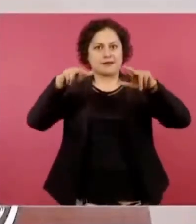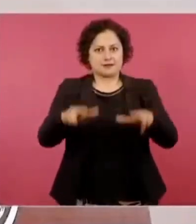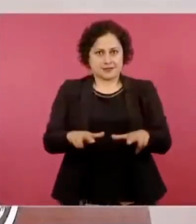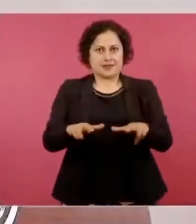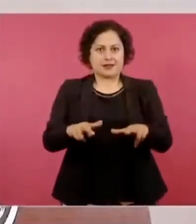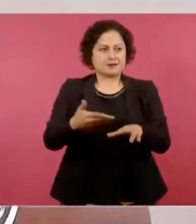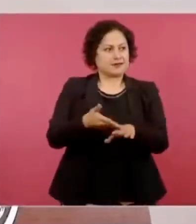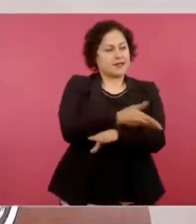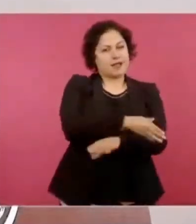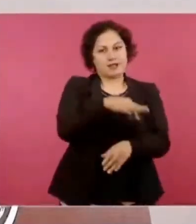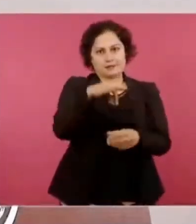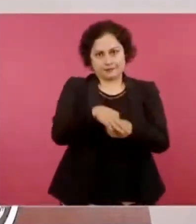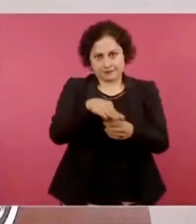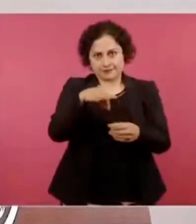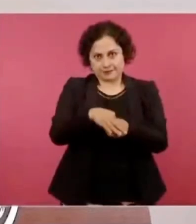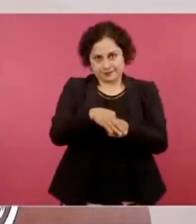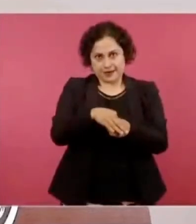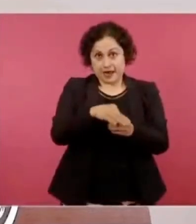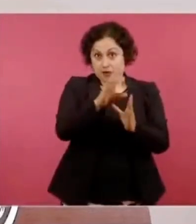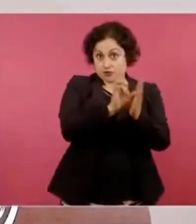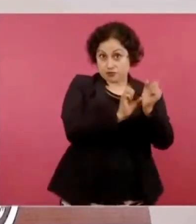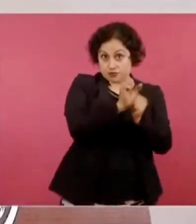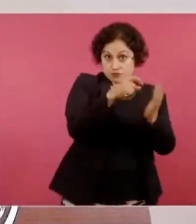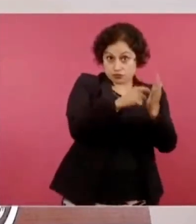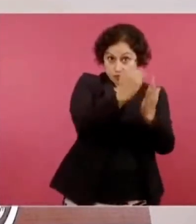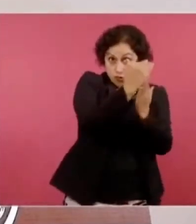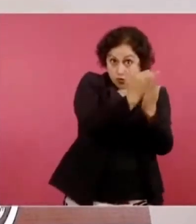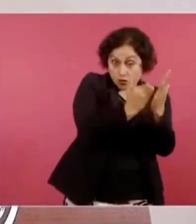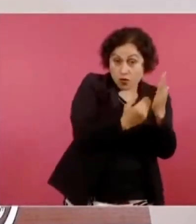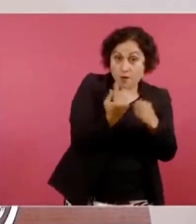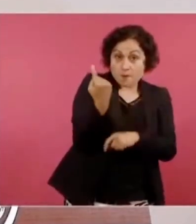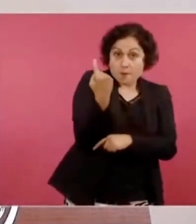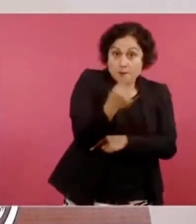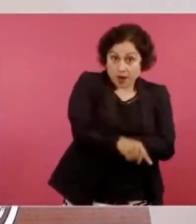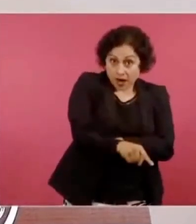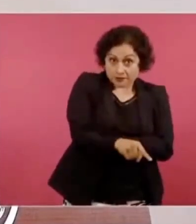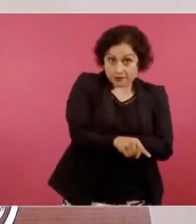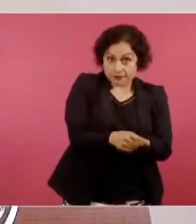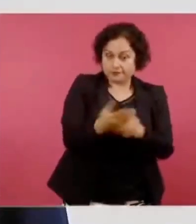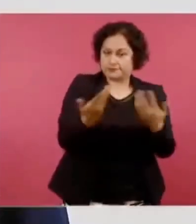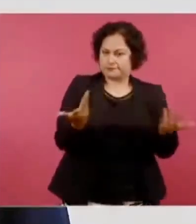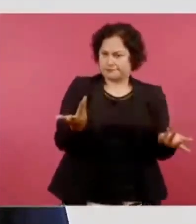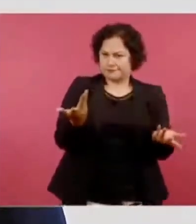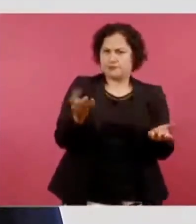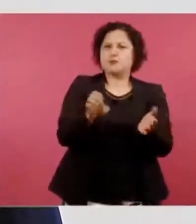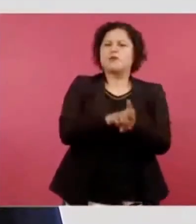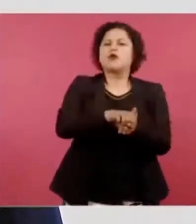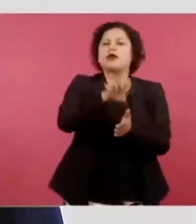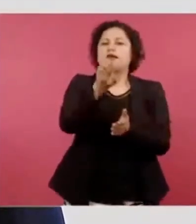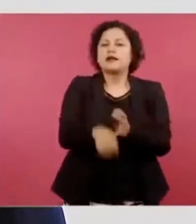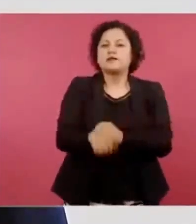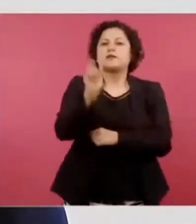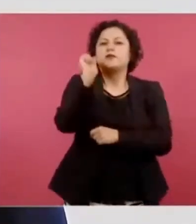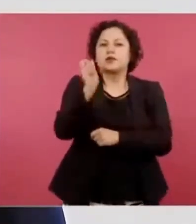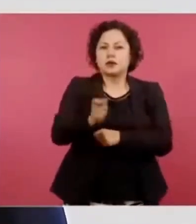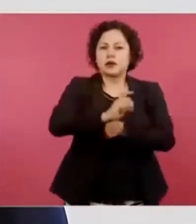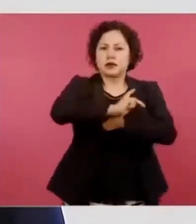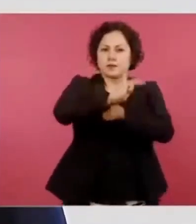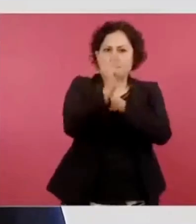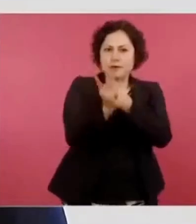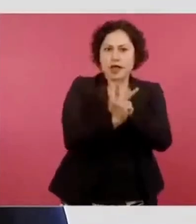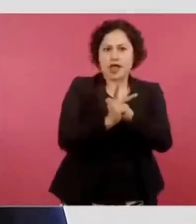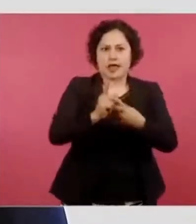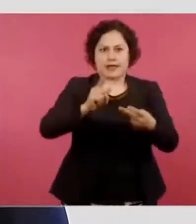pacto federal que establece nuestra Constitución. Es decir, ningún Estado, gobierno, organismo o